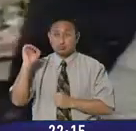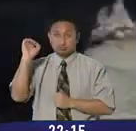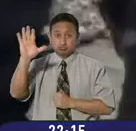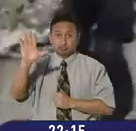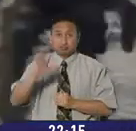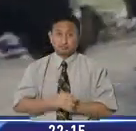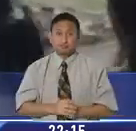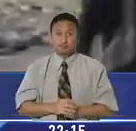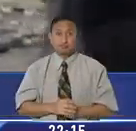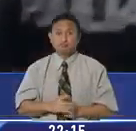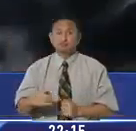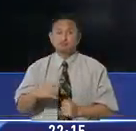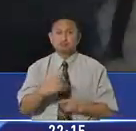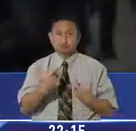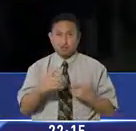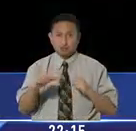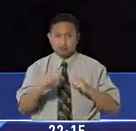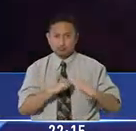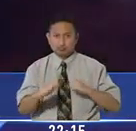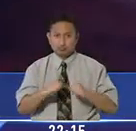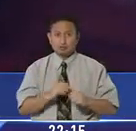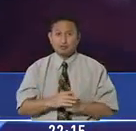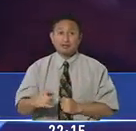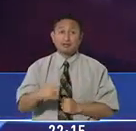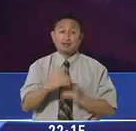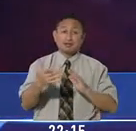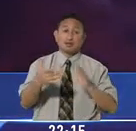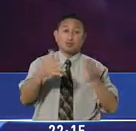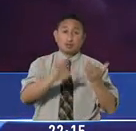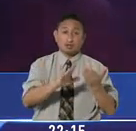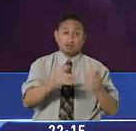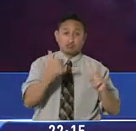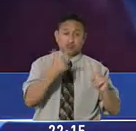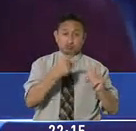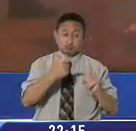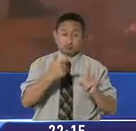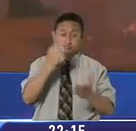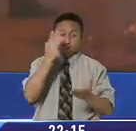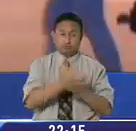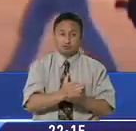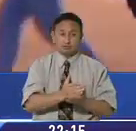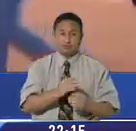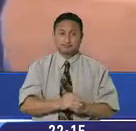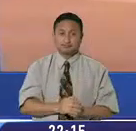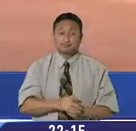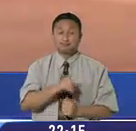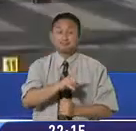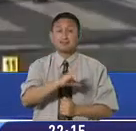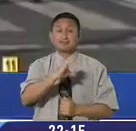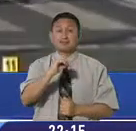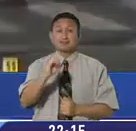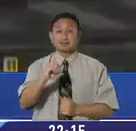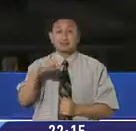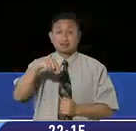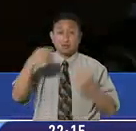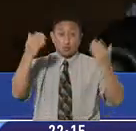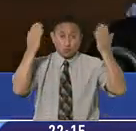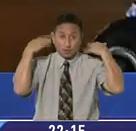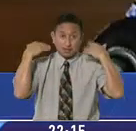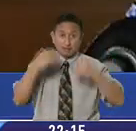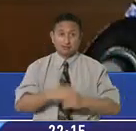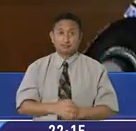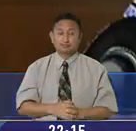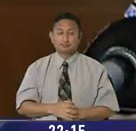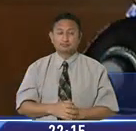una operación definida para contener las muertes violentas. Más de 100 solo en Guayaquil, en lo que va del año.